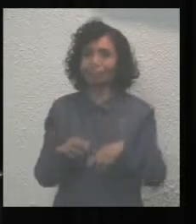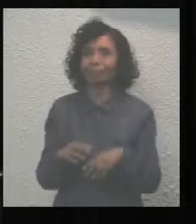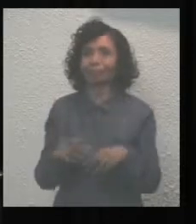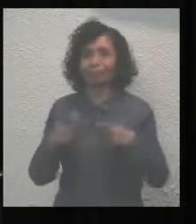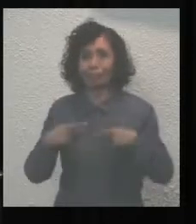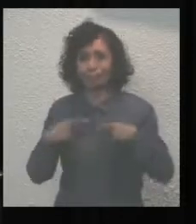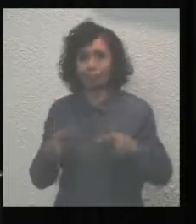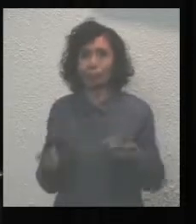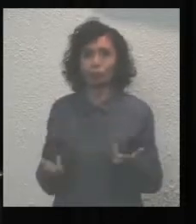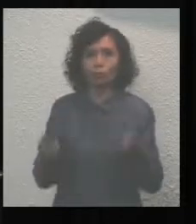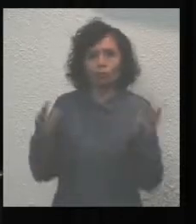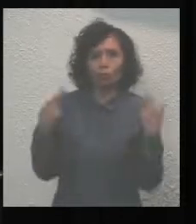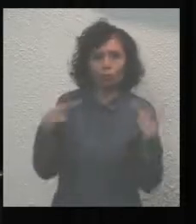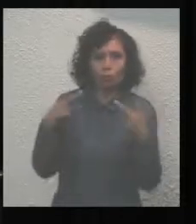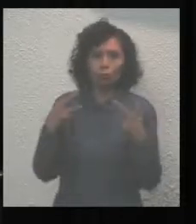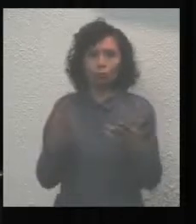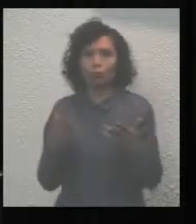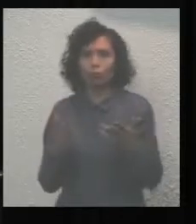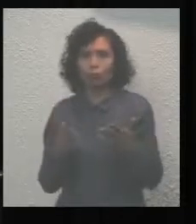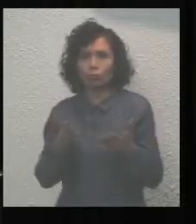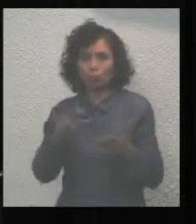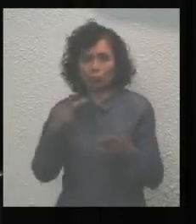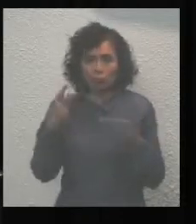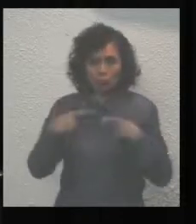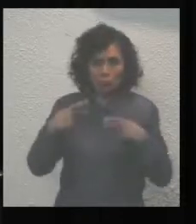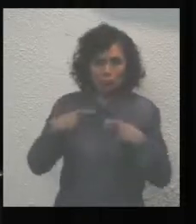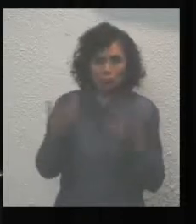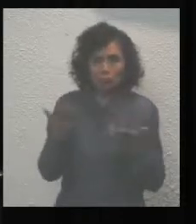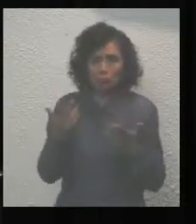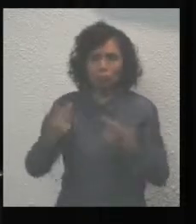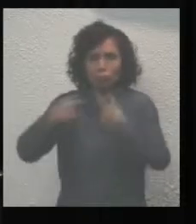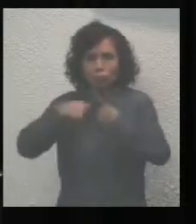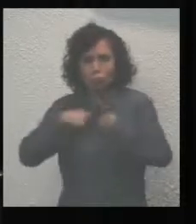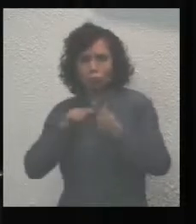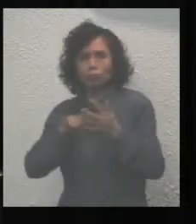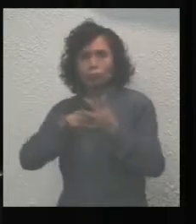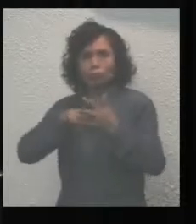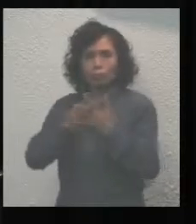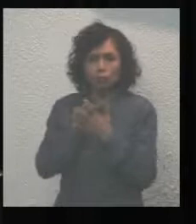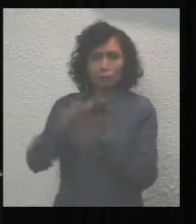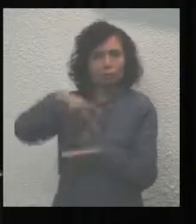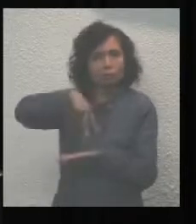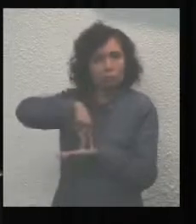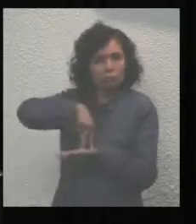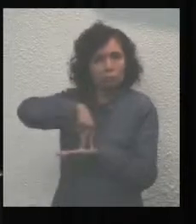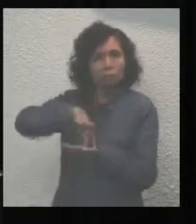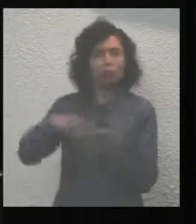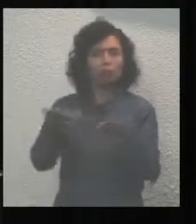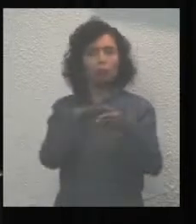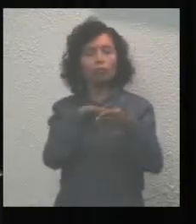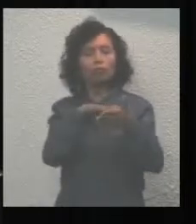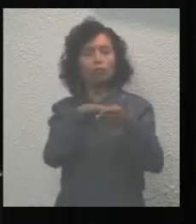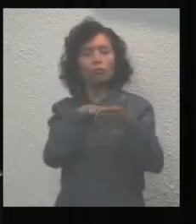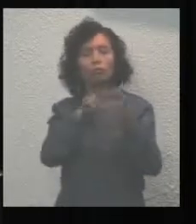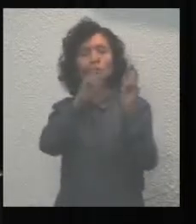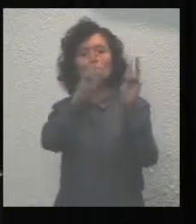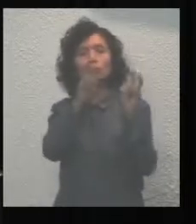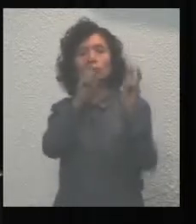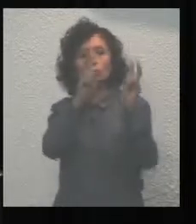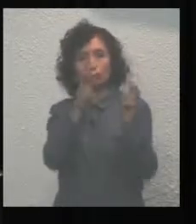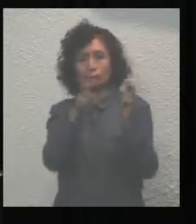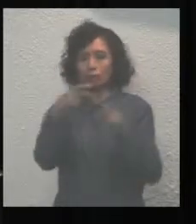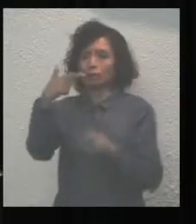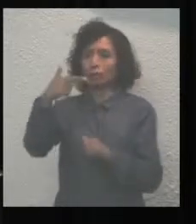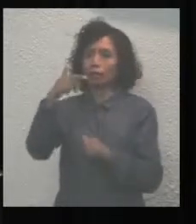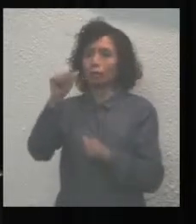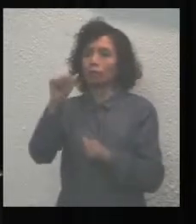como académico y con la venia de todos ustedes, permítaseme iniciar este posicionamiento leyendo un párrafo de la autoría de Gabriel